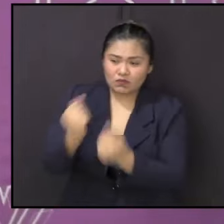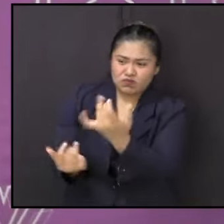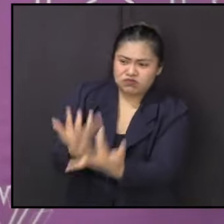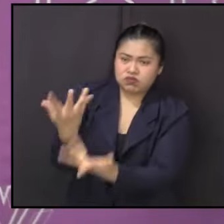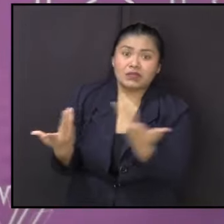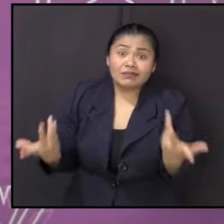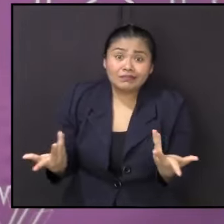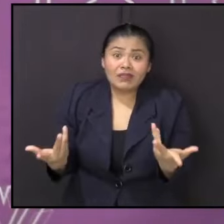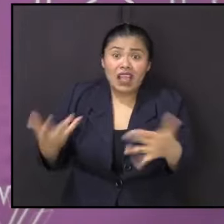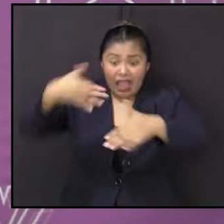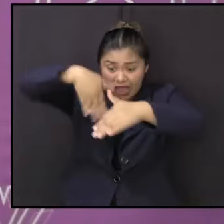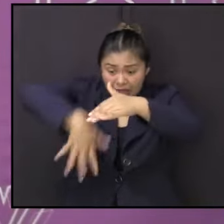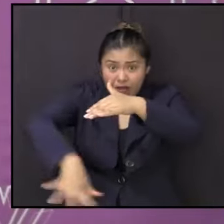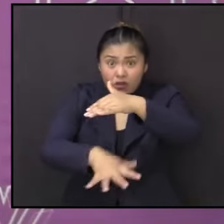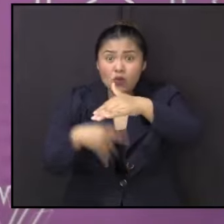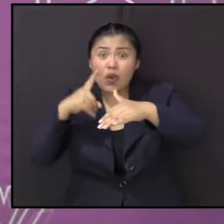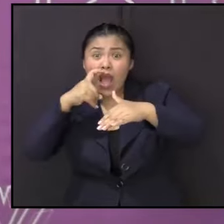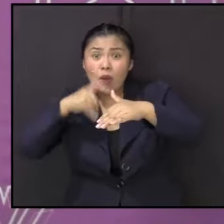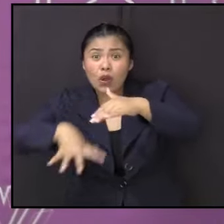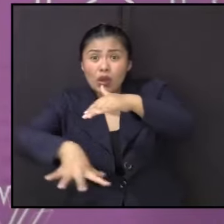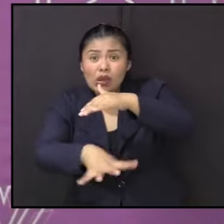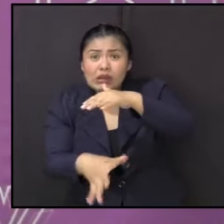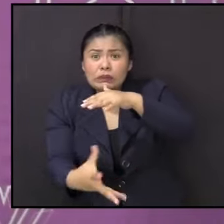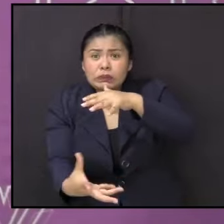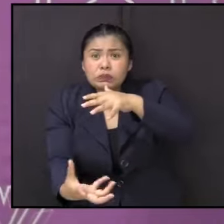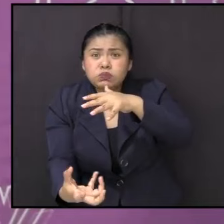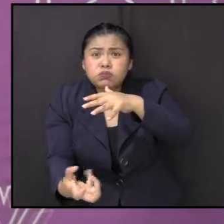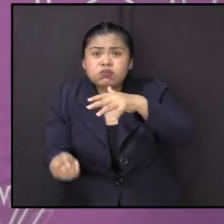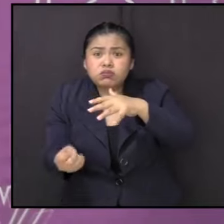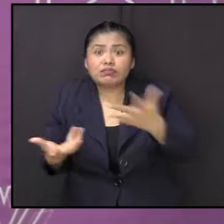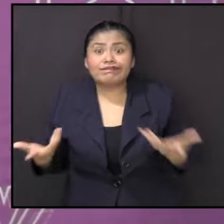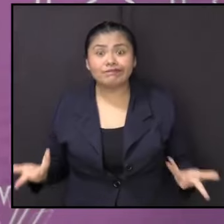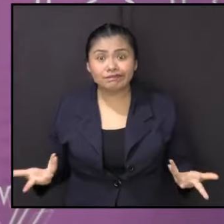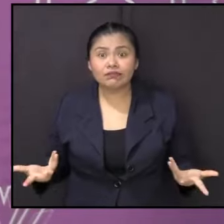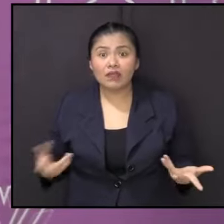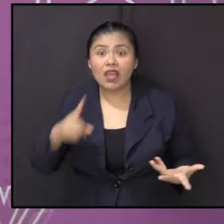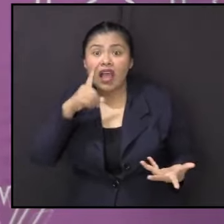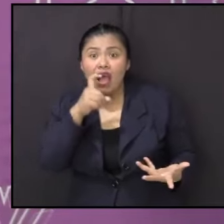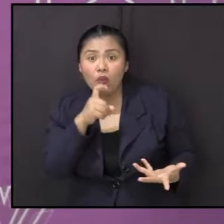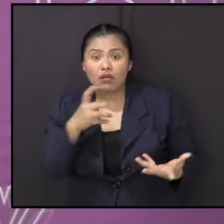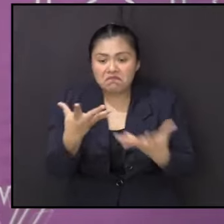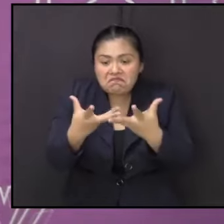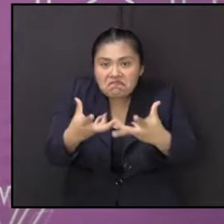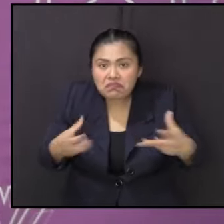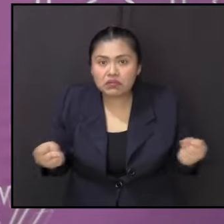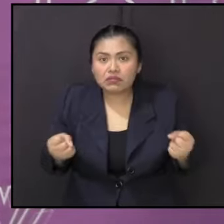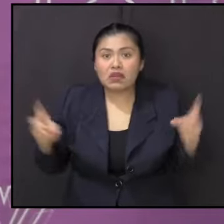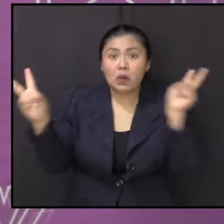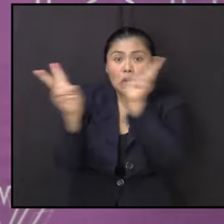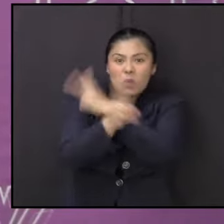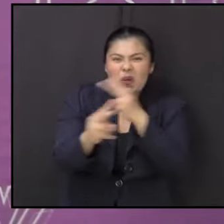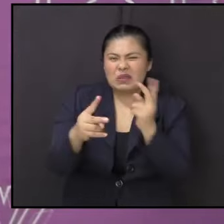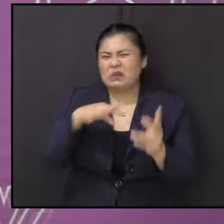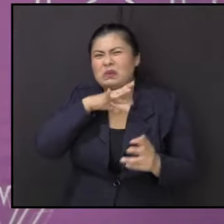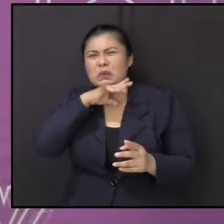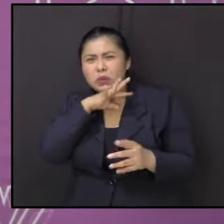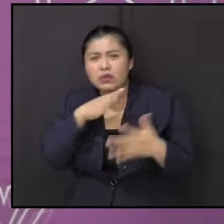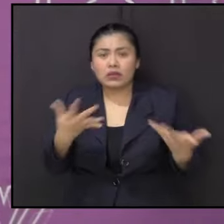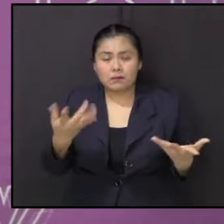nuestra agua y con nuestro aire, que además está ahí detenido en el Congreso local. Y finalmente,